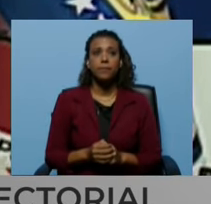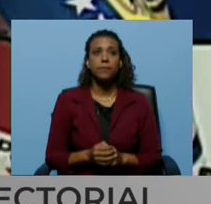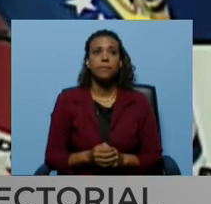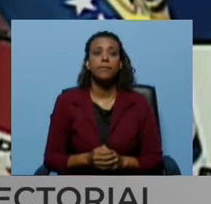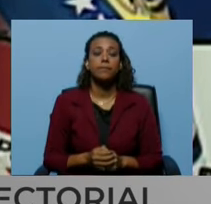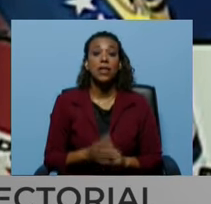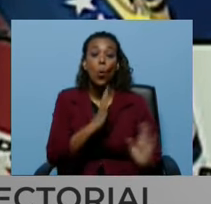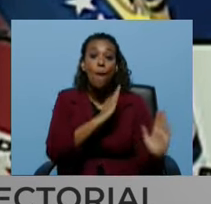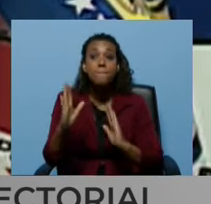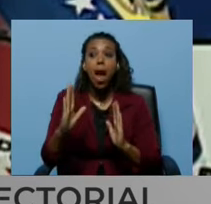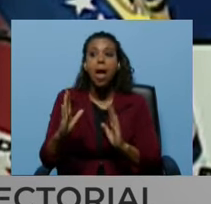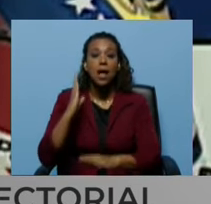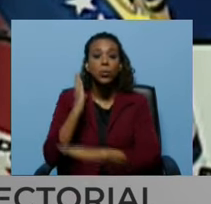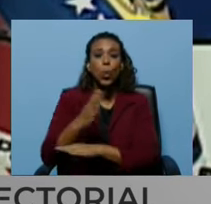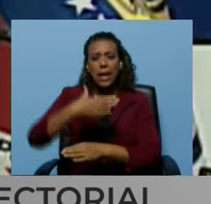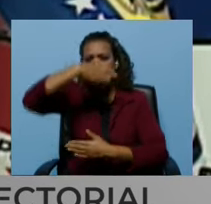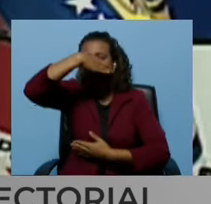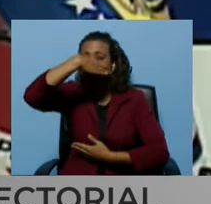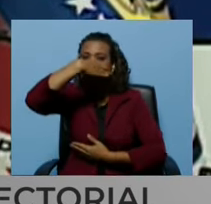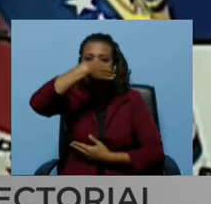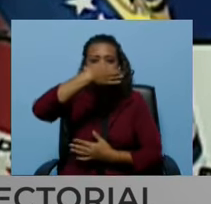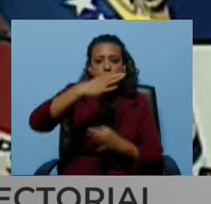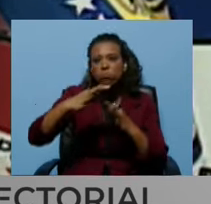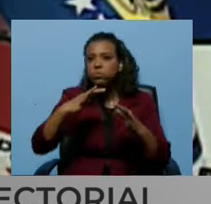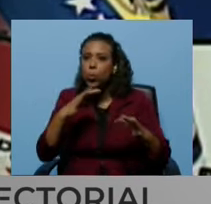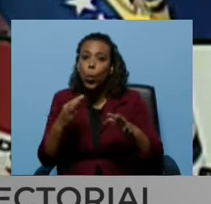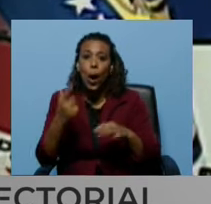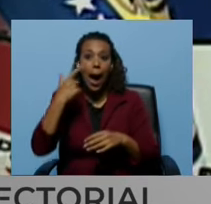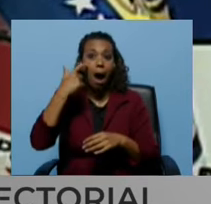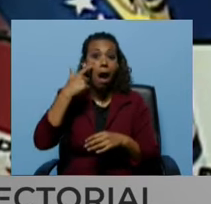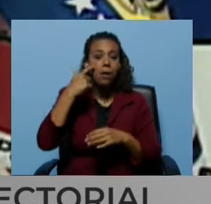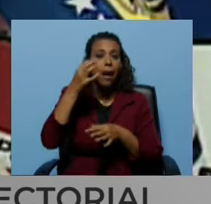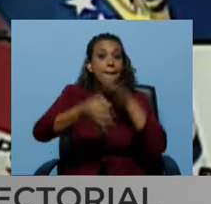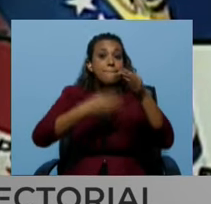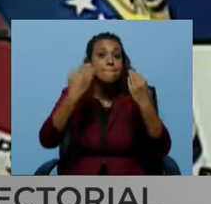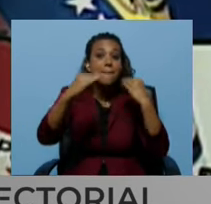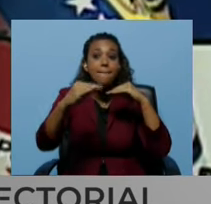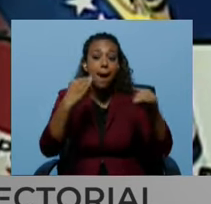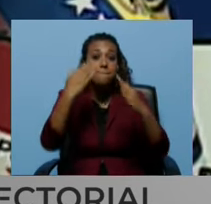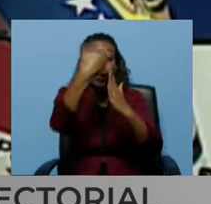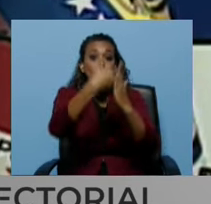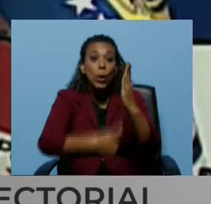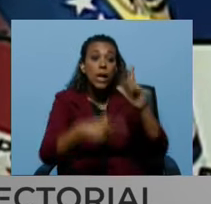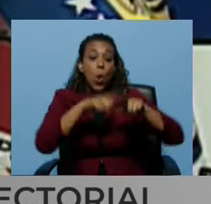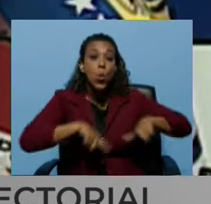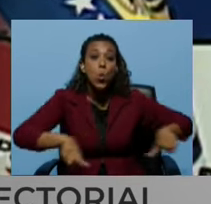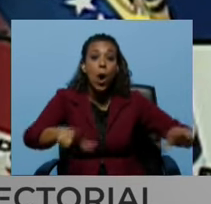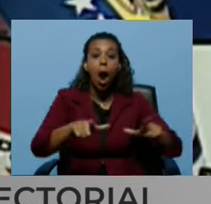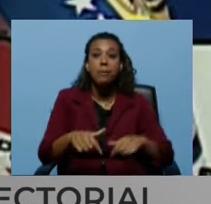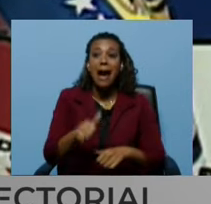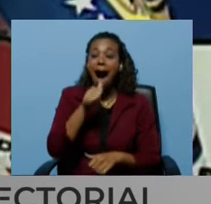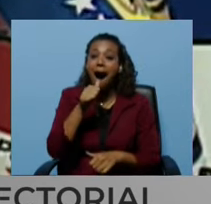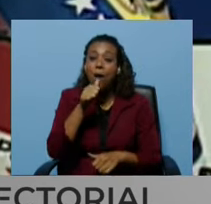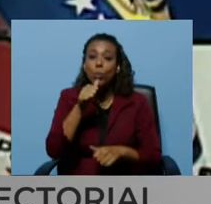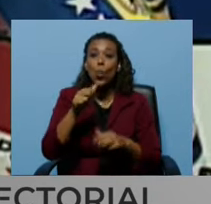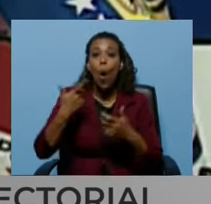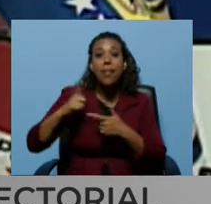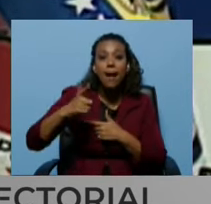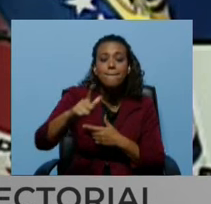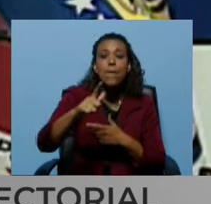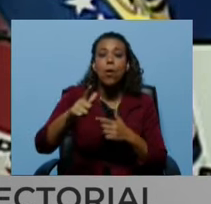Entre los planes, ataques terroristas, que están ellos diciendo, a instalaciones, agua, luz y